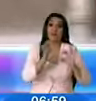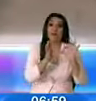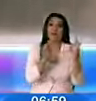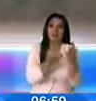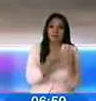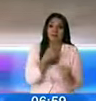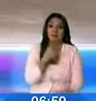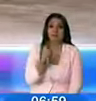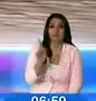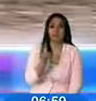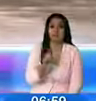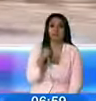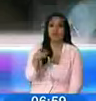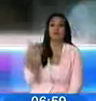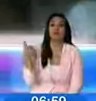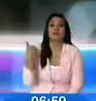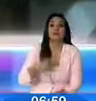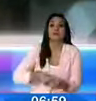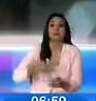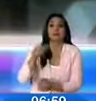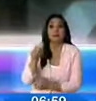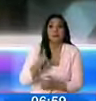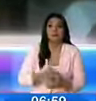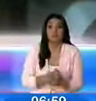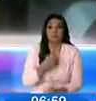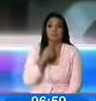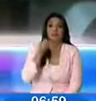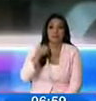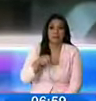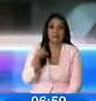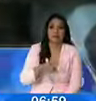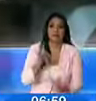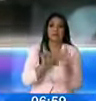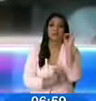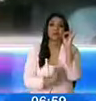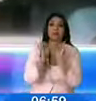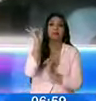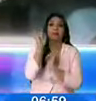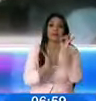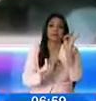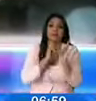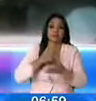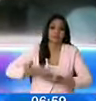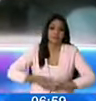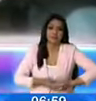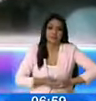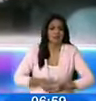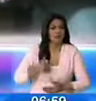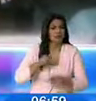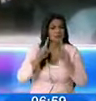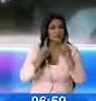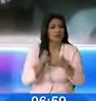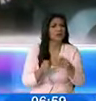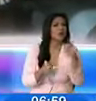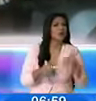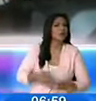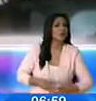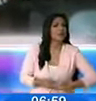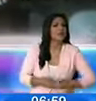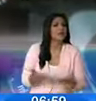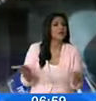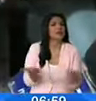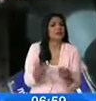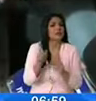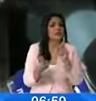que la pequeña tiene una hermana. Eso también me dijo, que era gemelo los hijitos. Y yo le pregunté, ¿y otro niño dónde está?